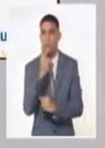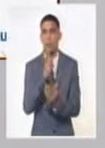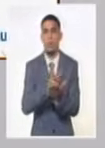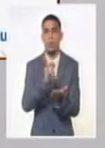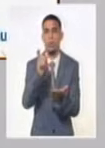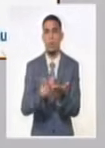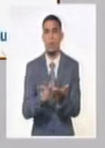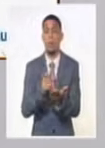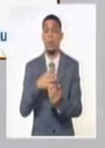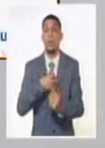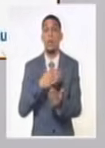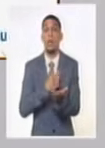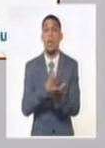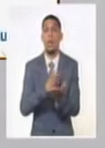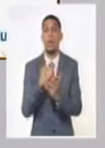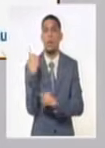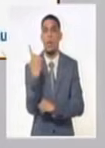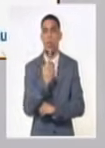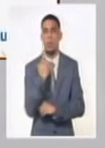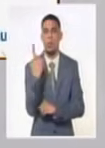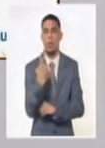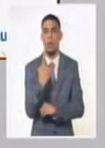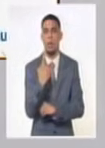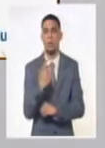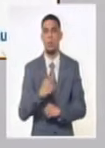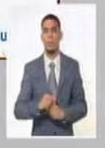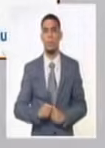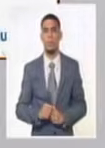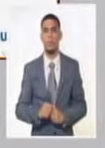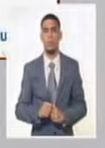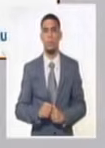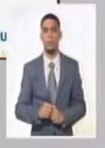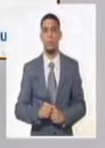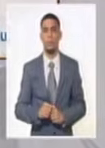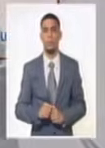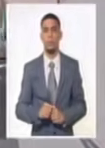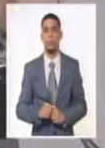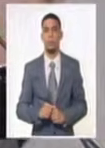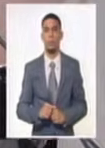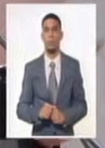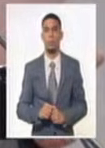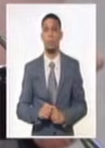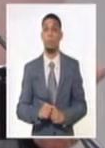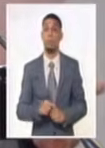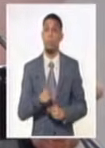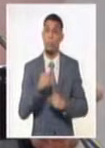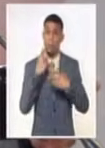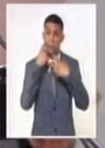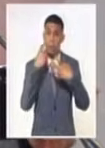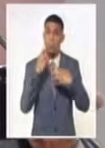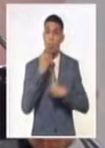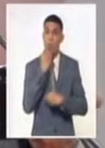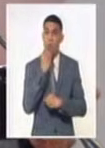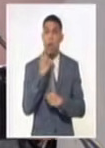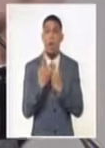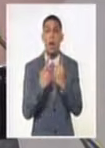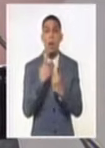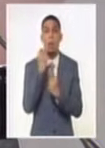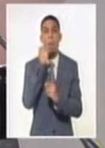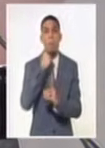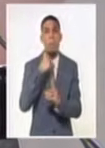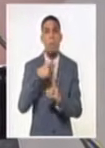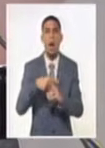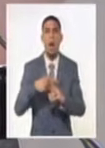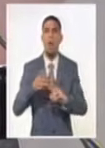carreras regionales y nacionales que radican en ese municipio. O sea, lo que le introduce nuevas complejidades a esta labor. O sea,